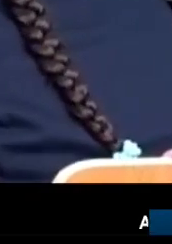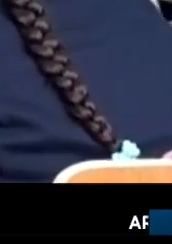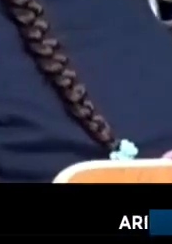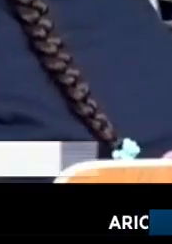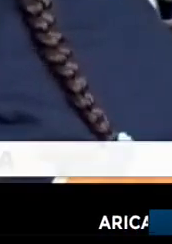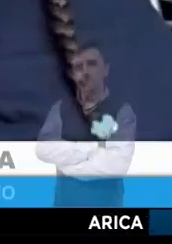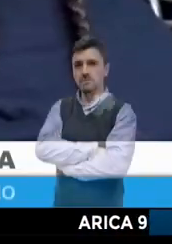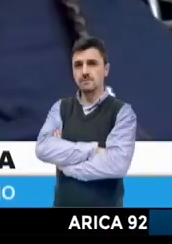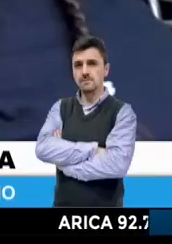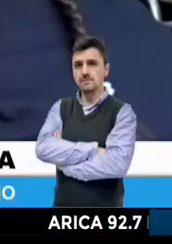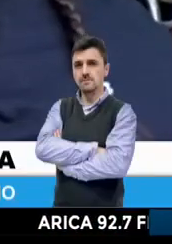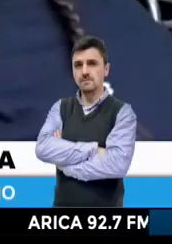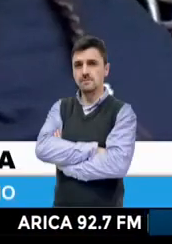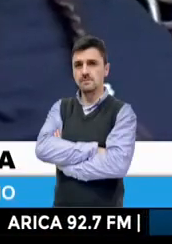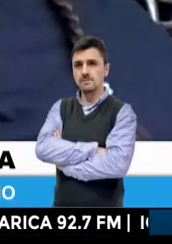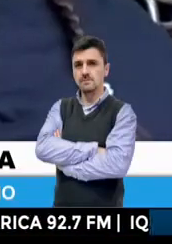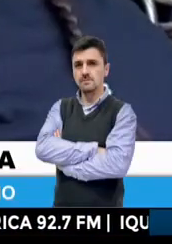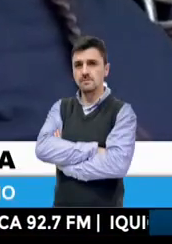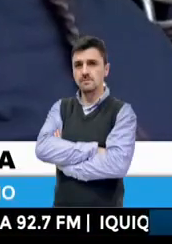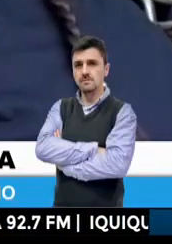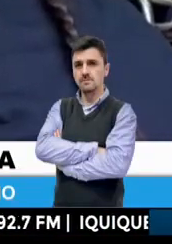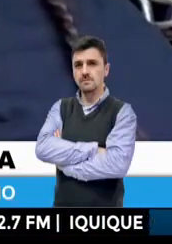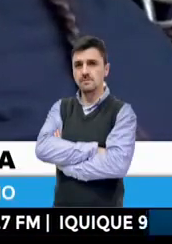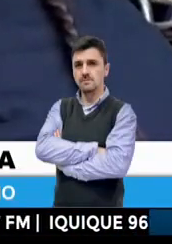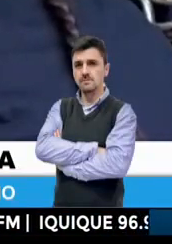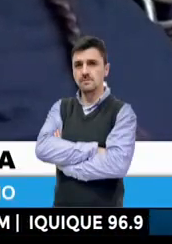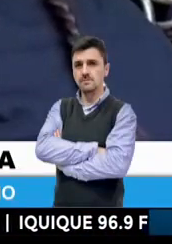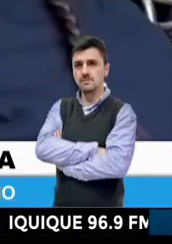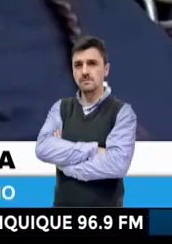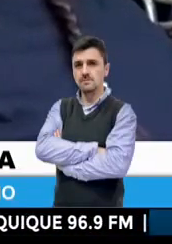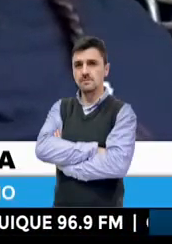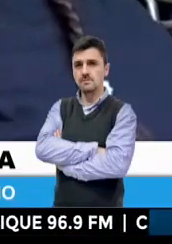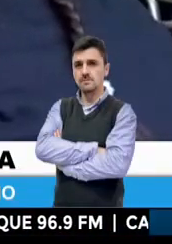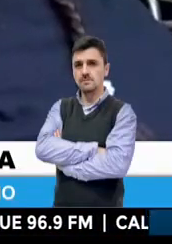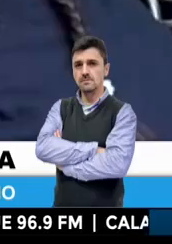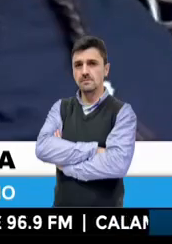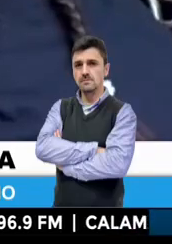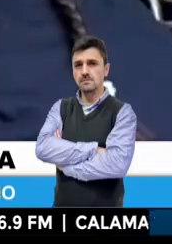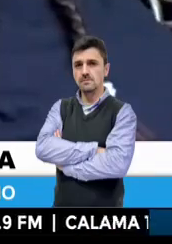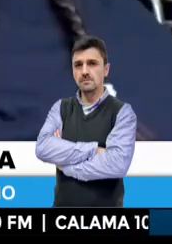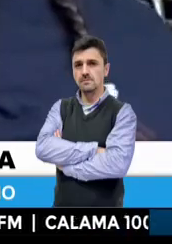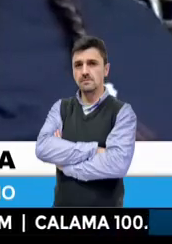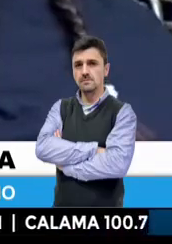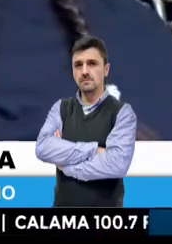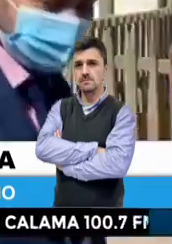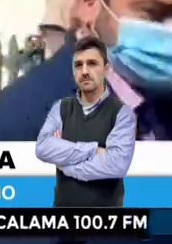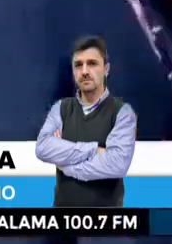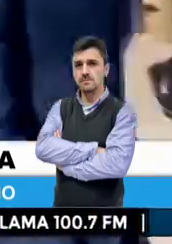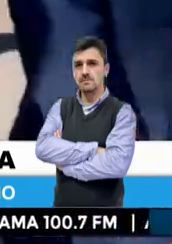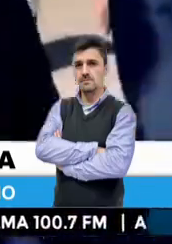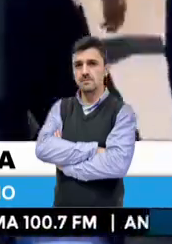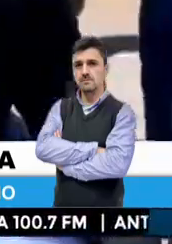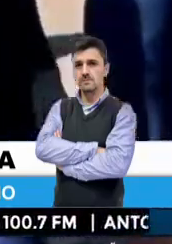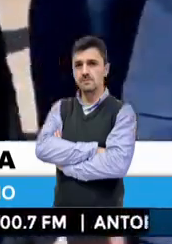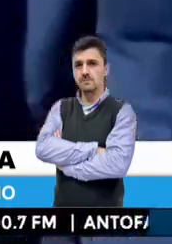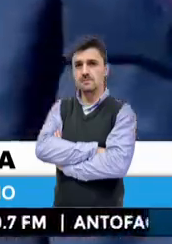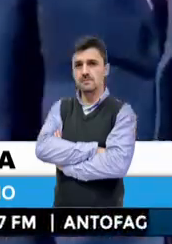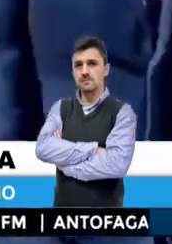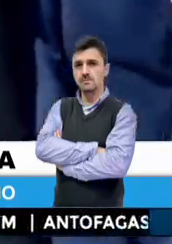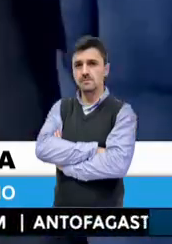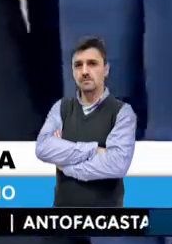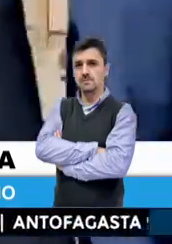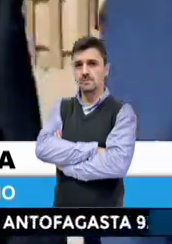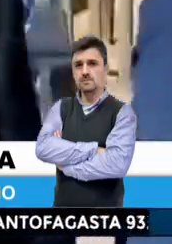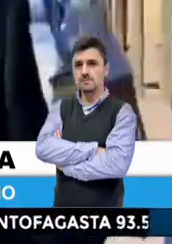Lavapié, lo que se hará con la ayuda de la empresa privada. Además, se pidió celeridad en el proceso de levantamiento de viviendas de emergencia y reconoció que